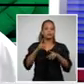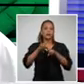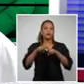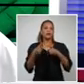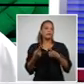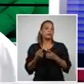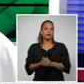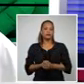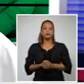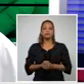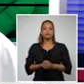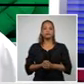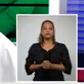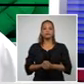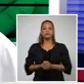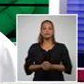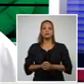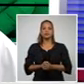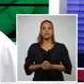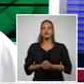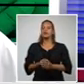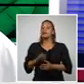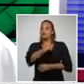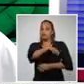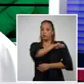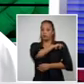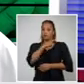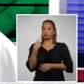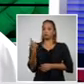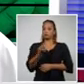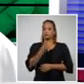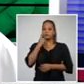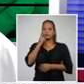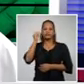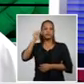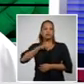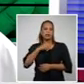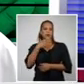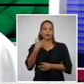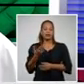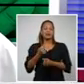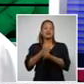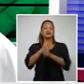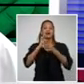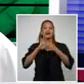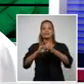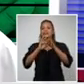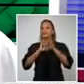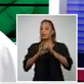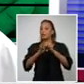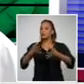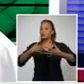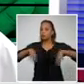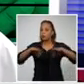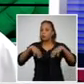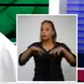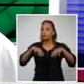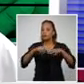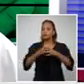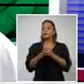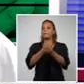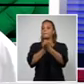pues que nuestra población se dé cuenta de lo grave de esta situación, del riesgo